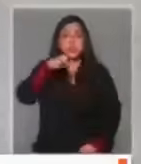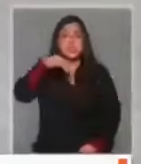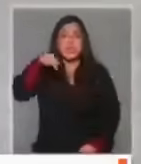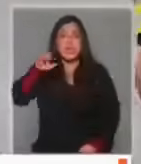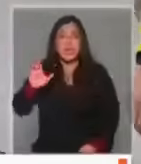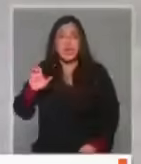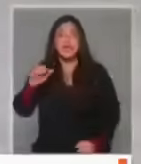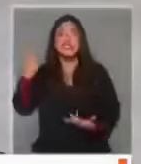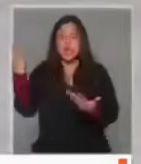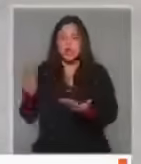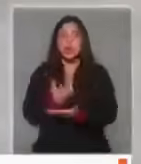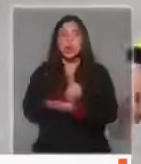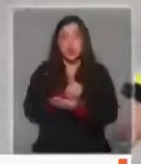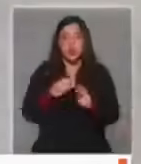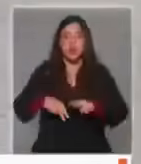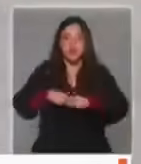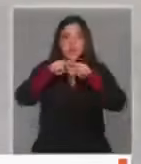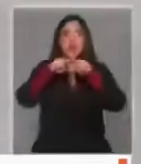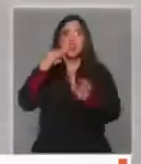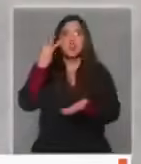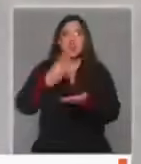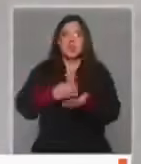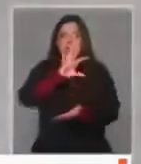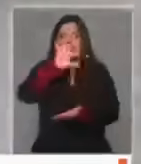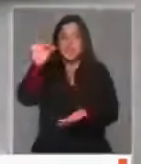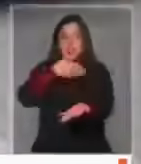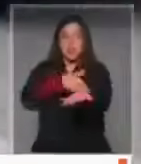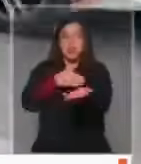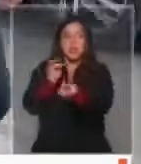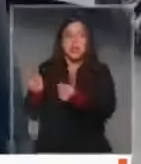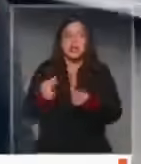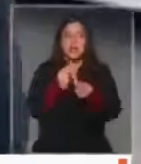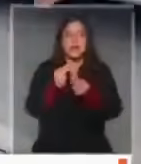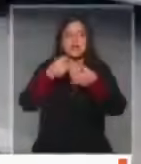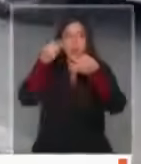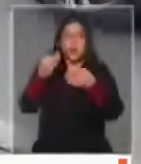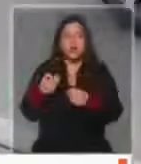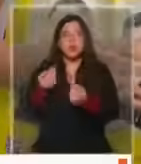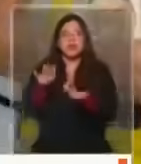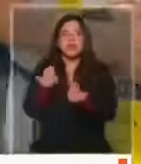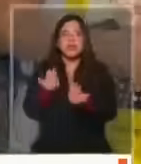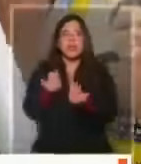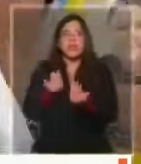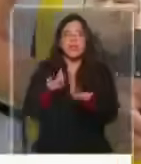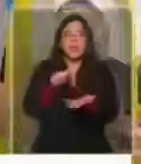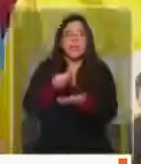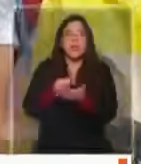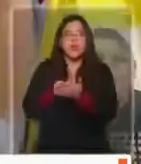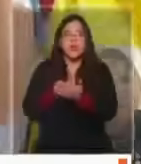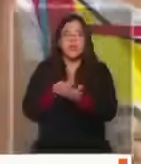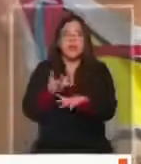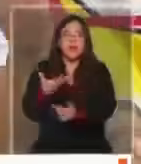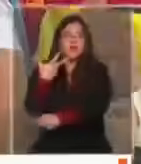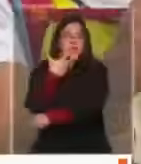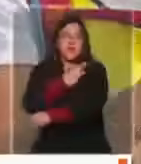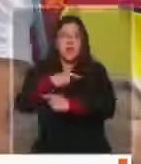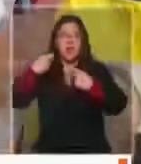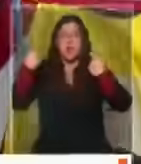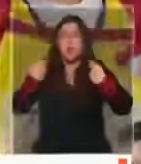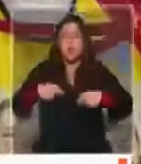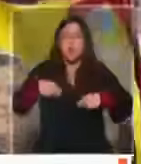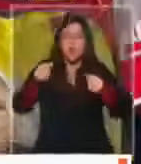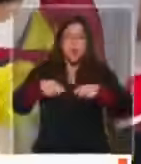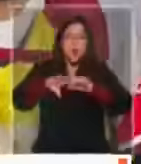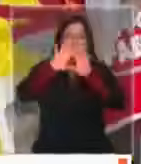que logró reunir los 3.500 millones de pesos que buscaba recaudar para comprar el medicamento más caro del mundo.